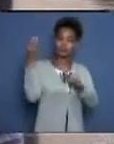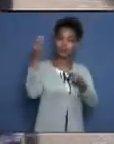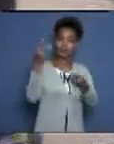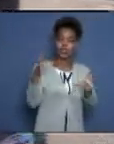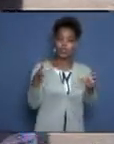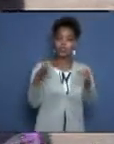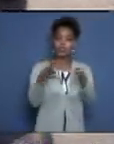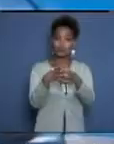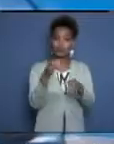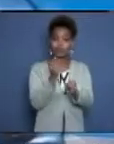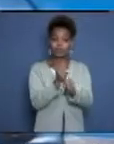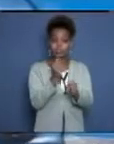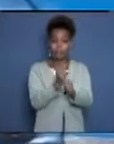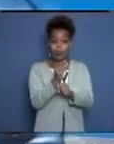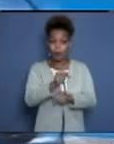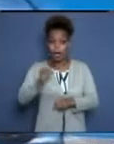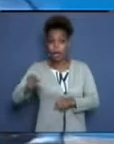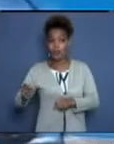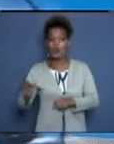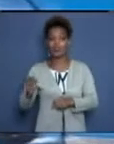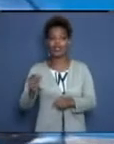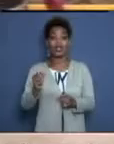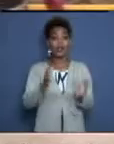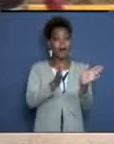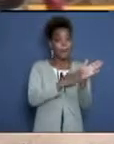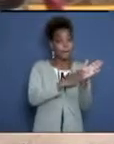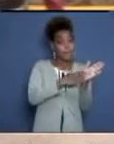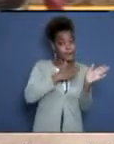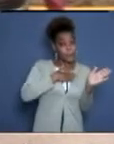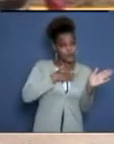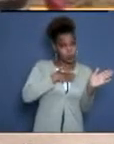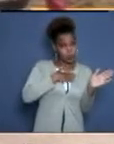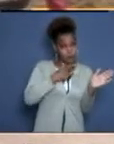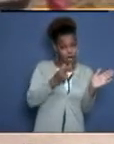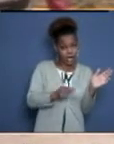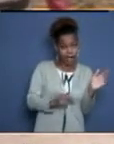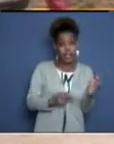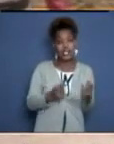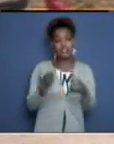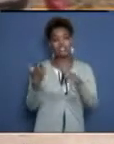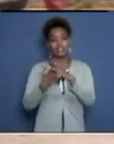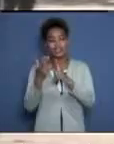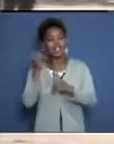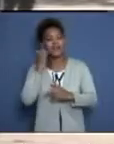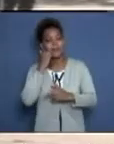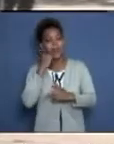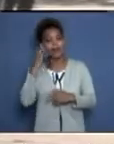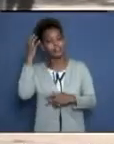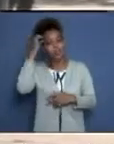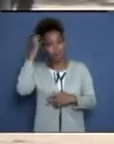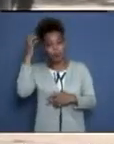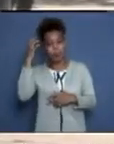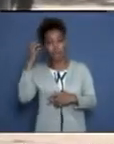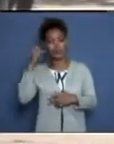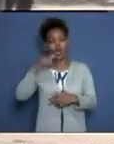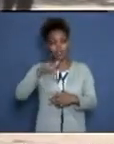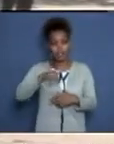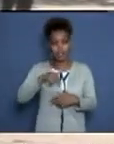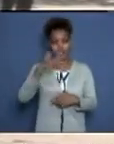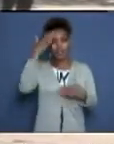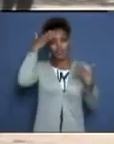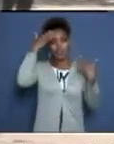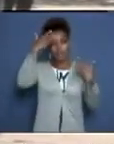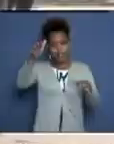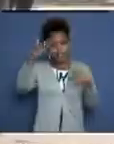estatales que estarán apoyando el SIUM en nuestra provincia. Desde aquí nos quitamos el sombrero y el agradecimiento eterno para estos hombres